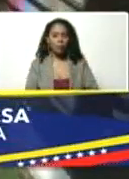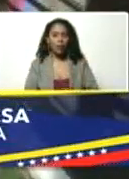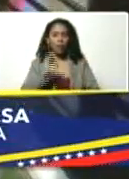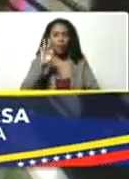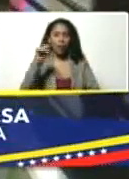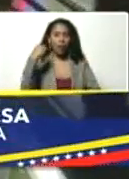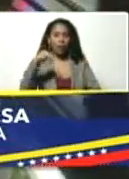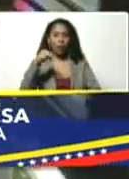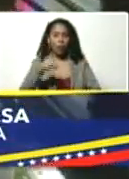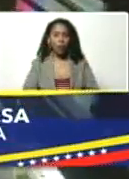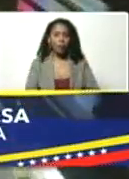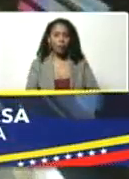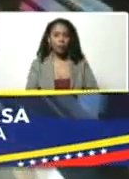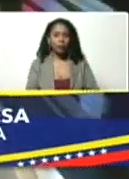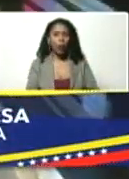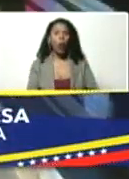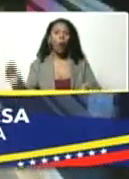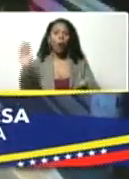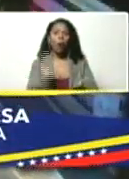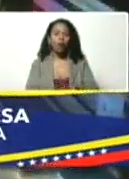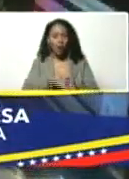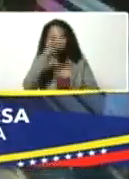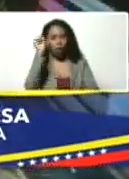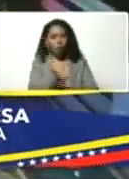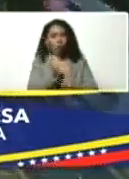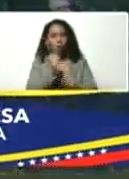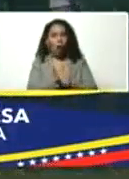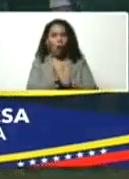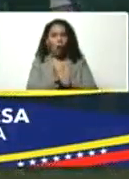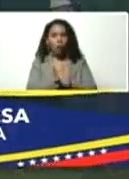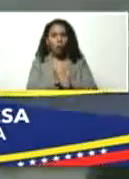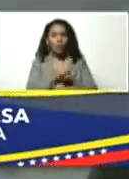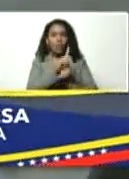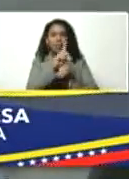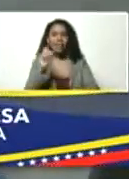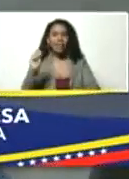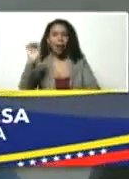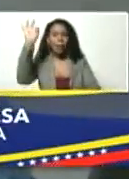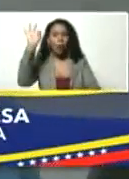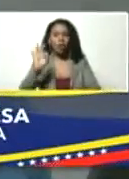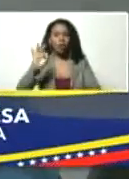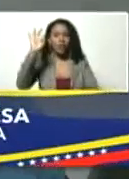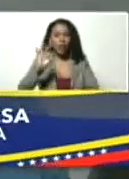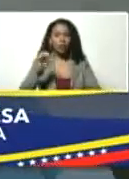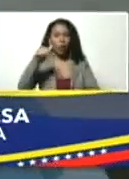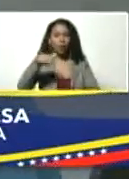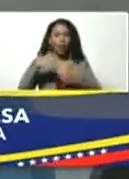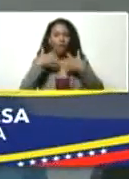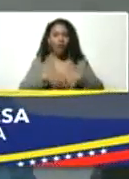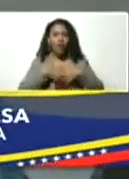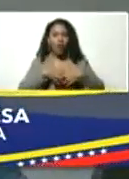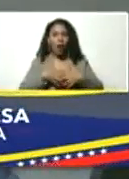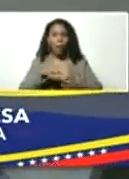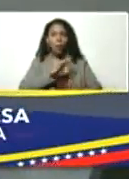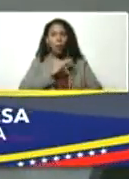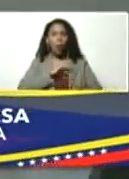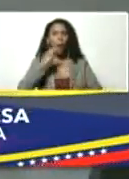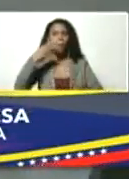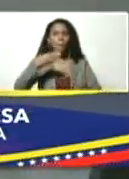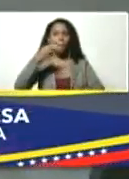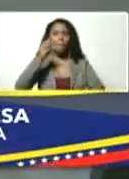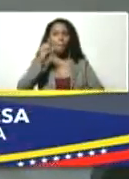3 de noviembre, reinicia sus operaciones al 100% esta planta de Propilven